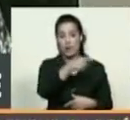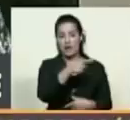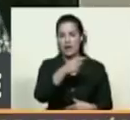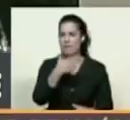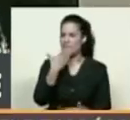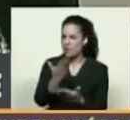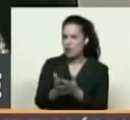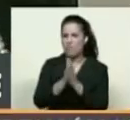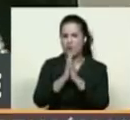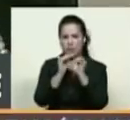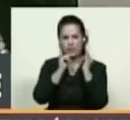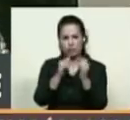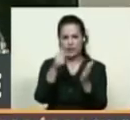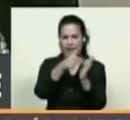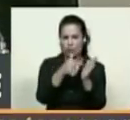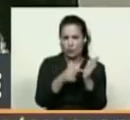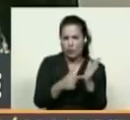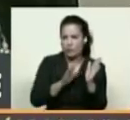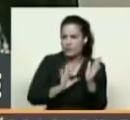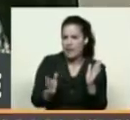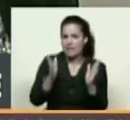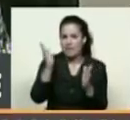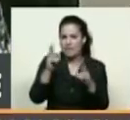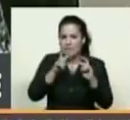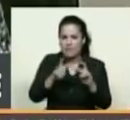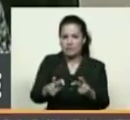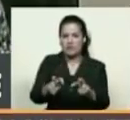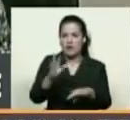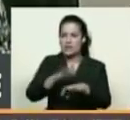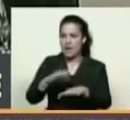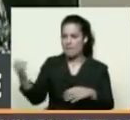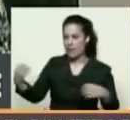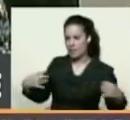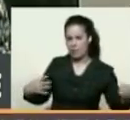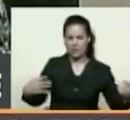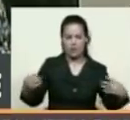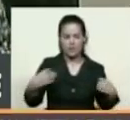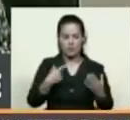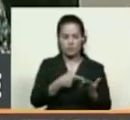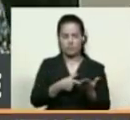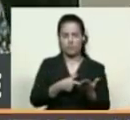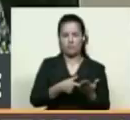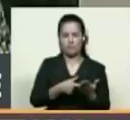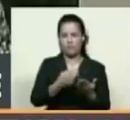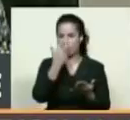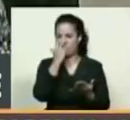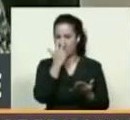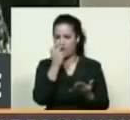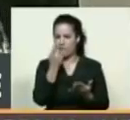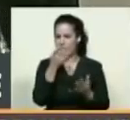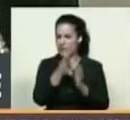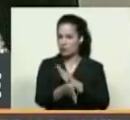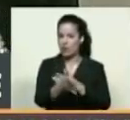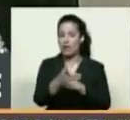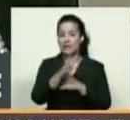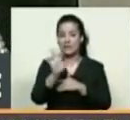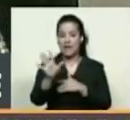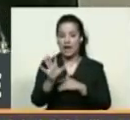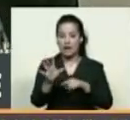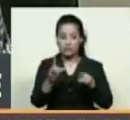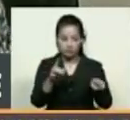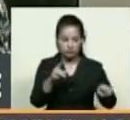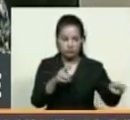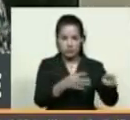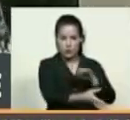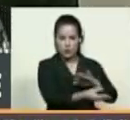denuncias precisas que había recibido de organismos de seguridad, había encontrado como respuesta una plataforma de extorsión